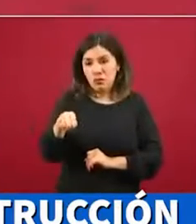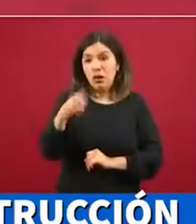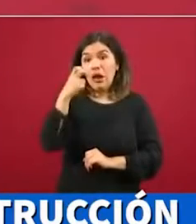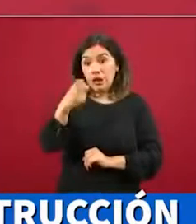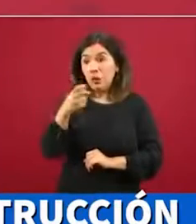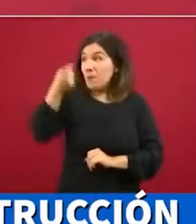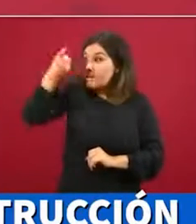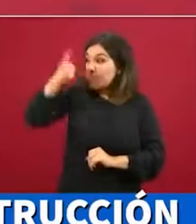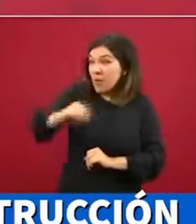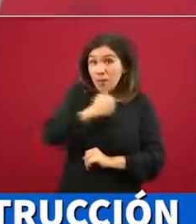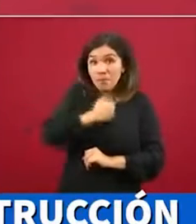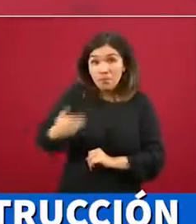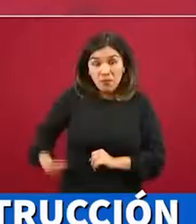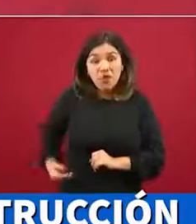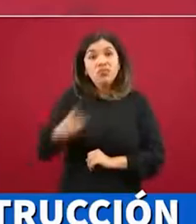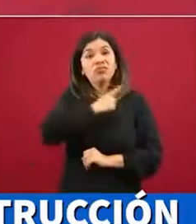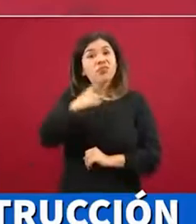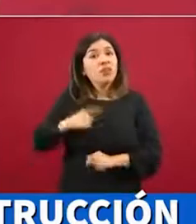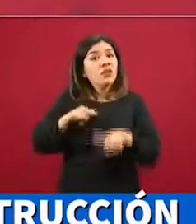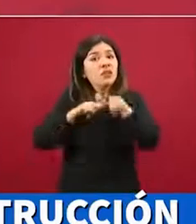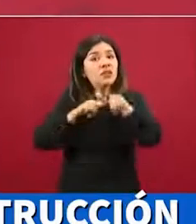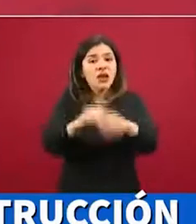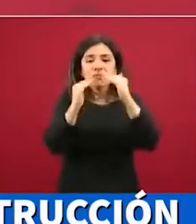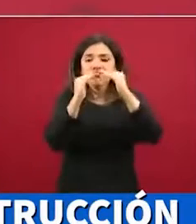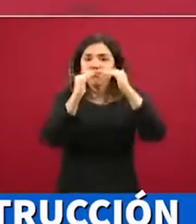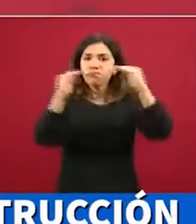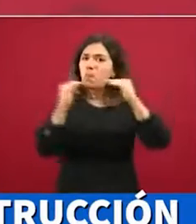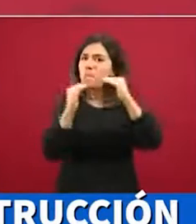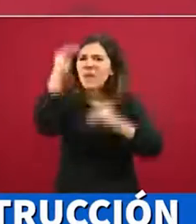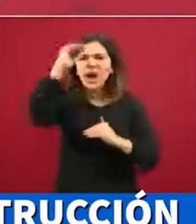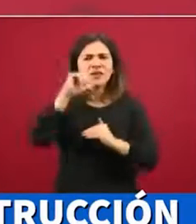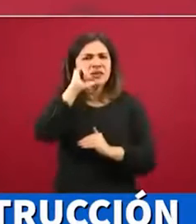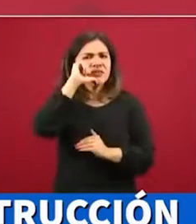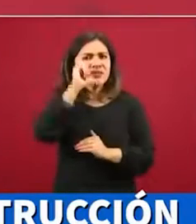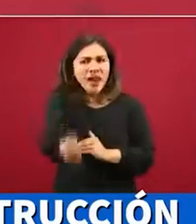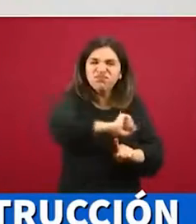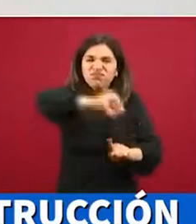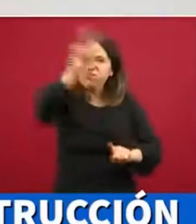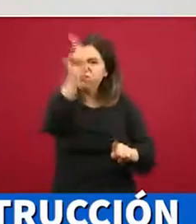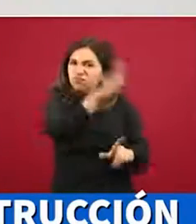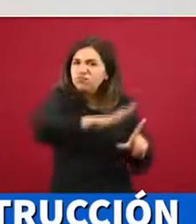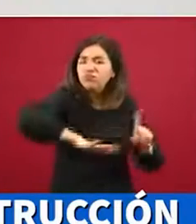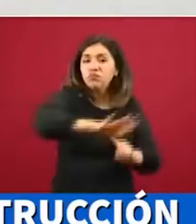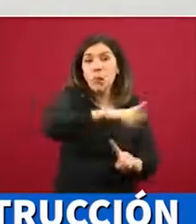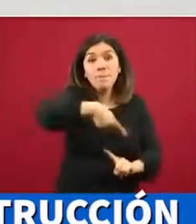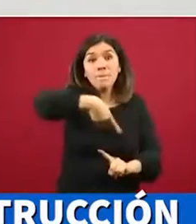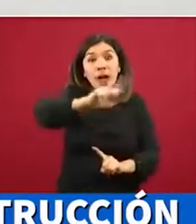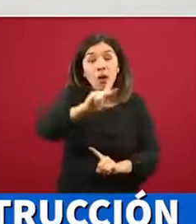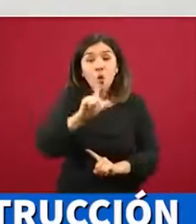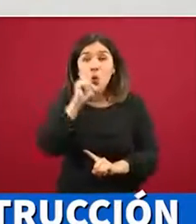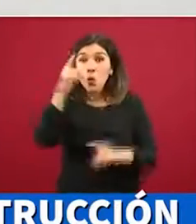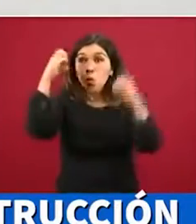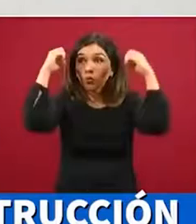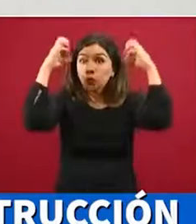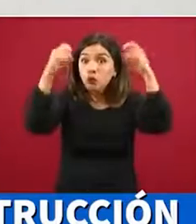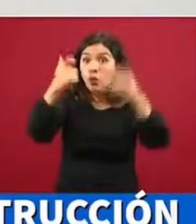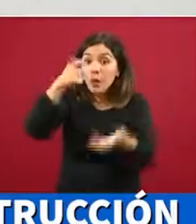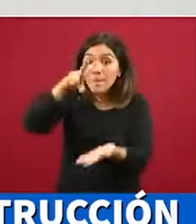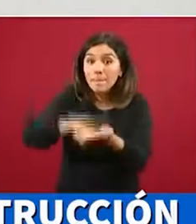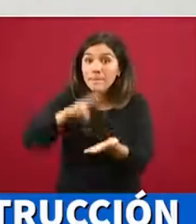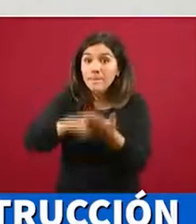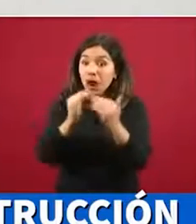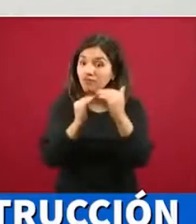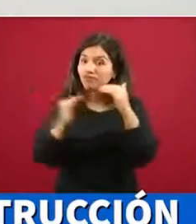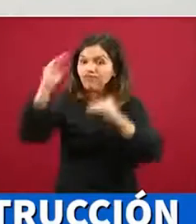por orden presidencial tiene que mantenerse sin elevarse en ningún momento. Pero la electricidad, la tarifa no